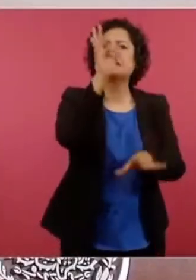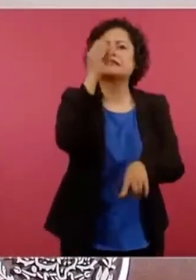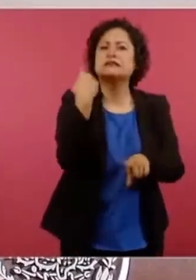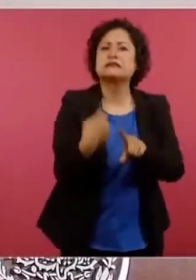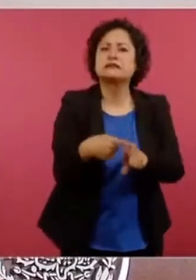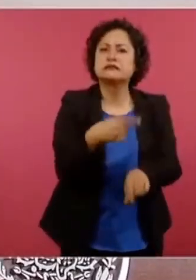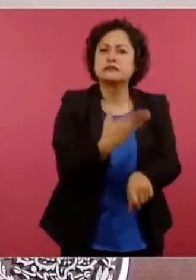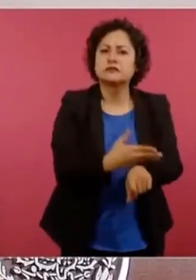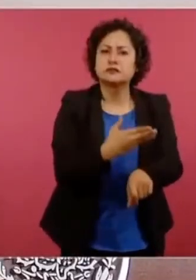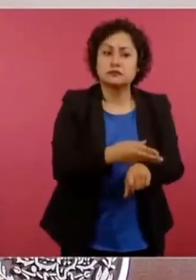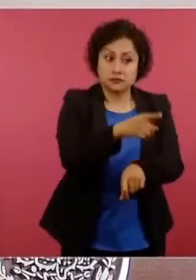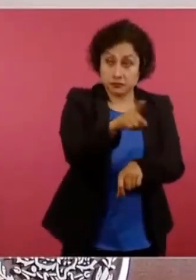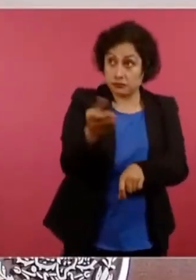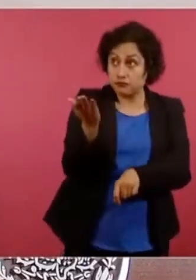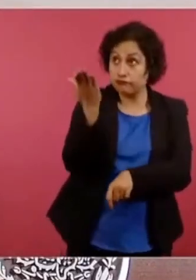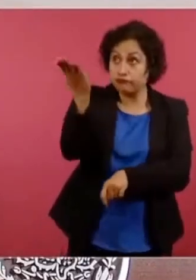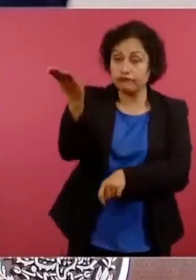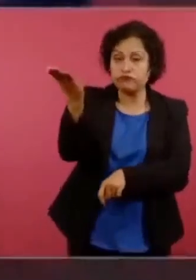no,